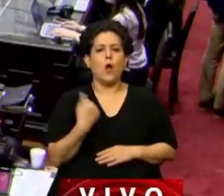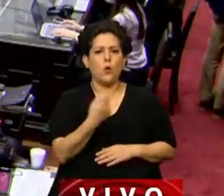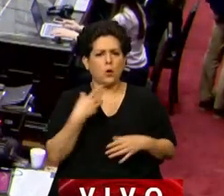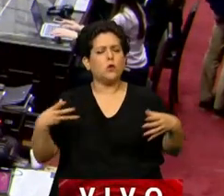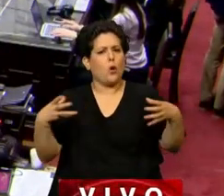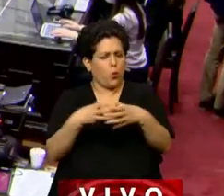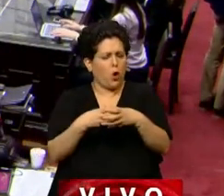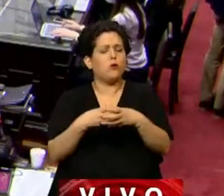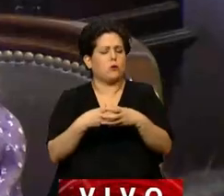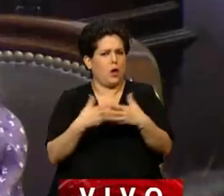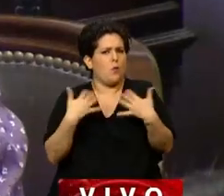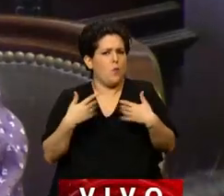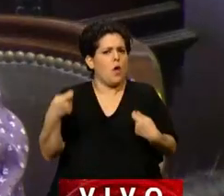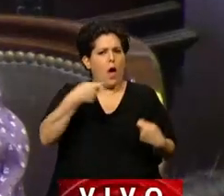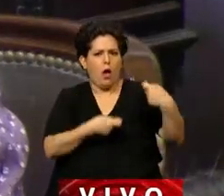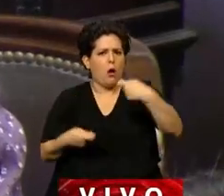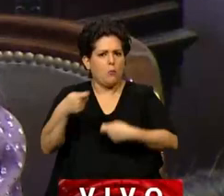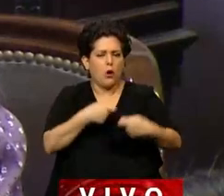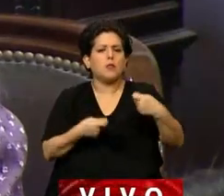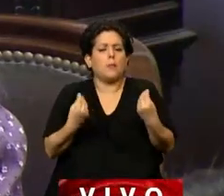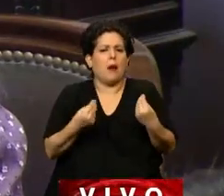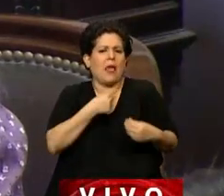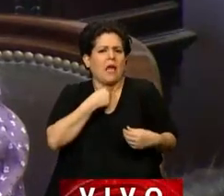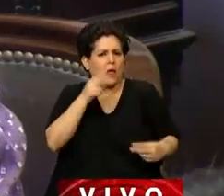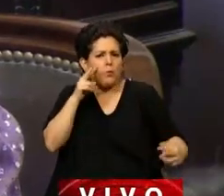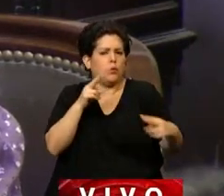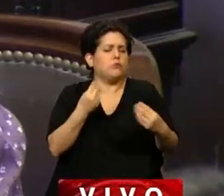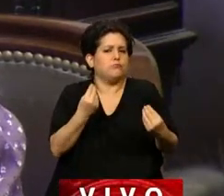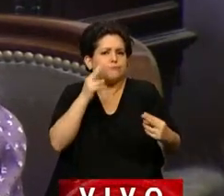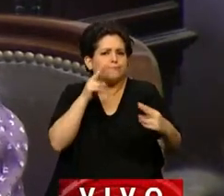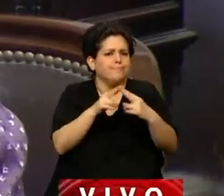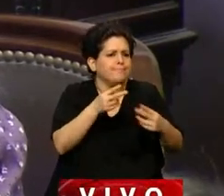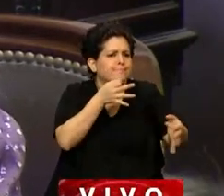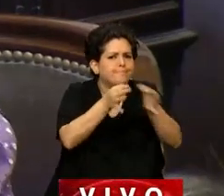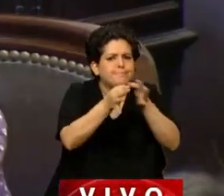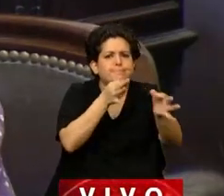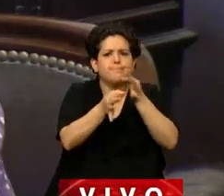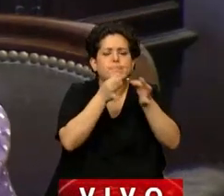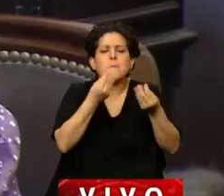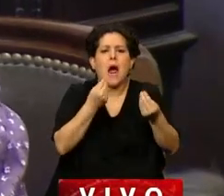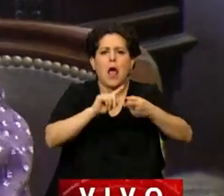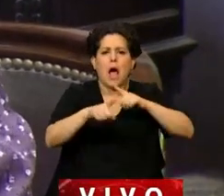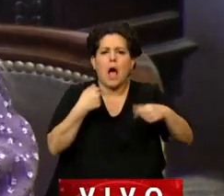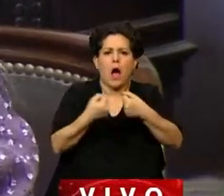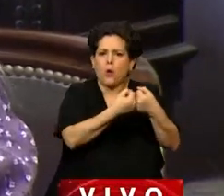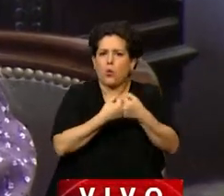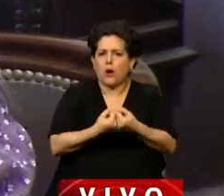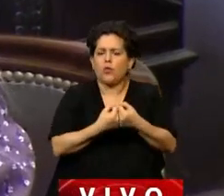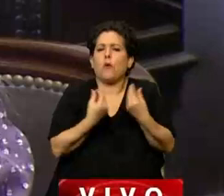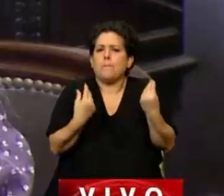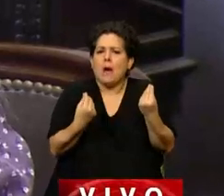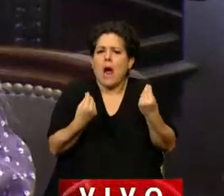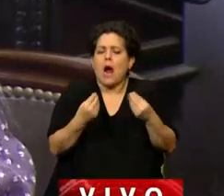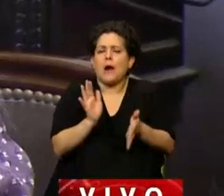la necesidad de construir ámbitos de diálogo y de consensos para avanzar justamente en lo que significa